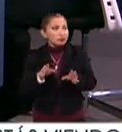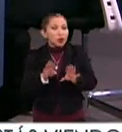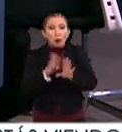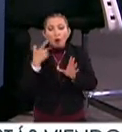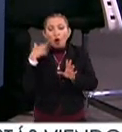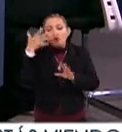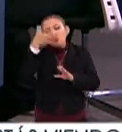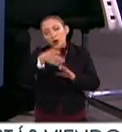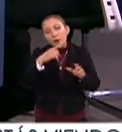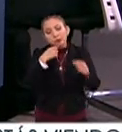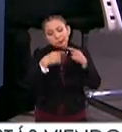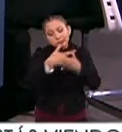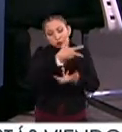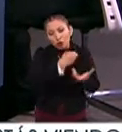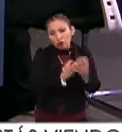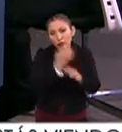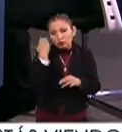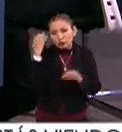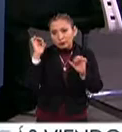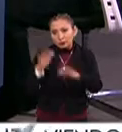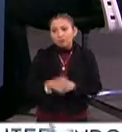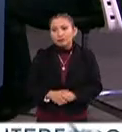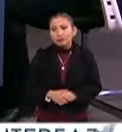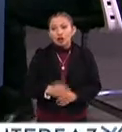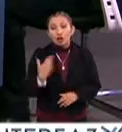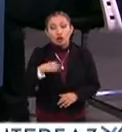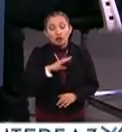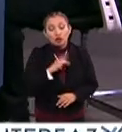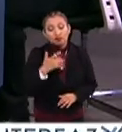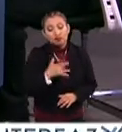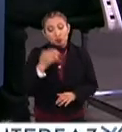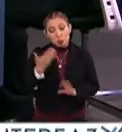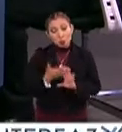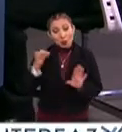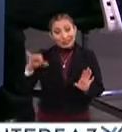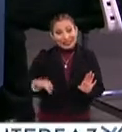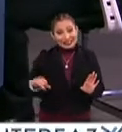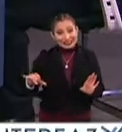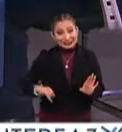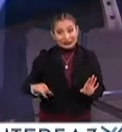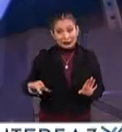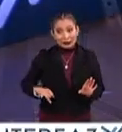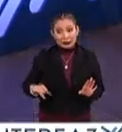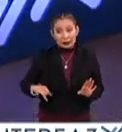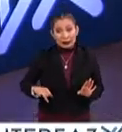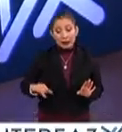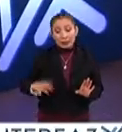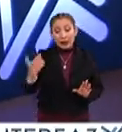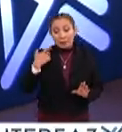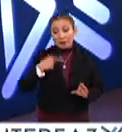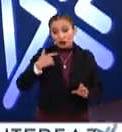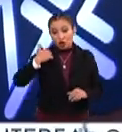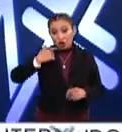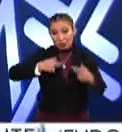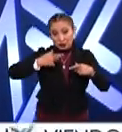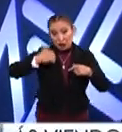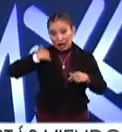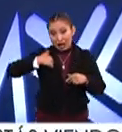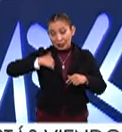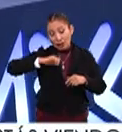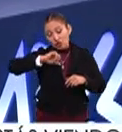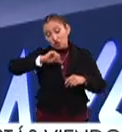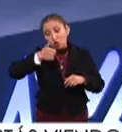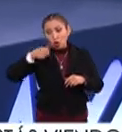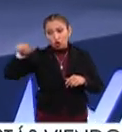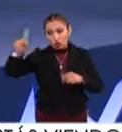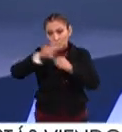a discutir en este nuevo congreso? Claro que sí. Bueno, a nosotros nos parece muy interesante que los canadienses, por ejemplo, y otros